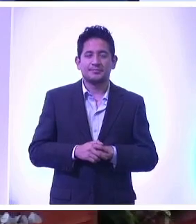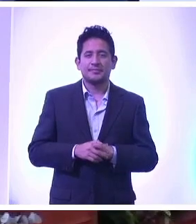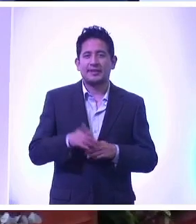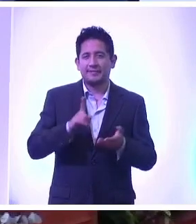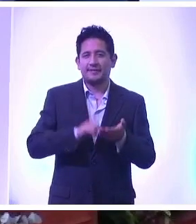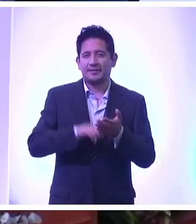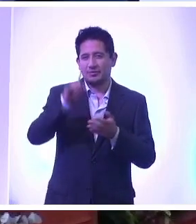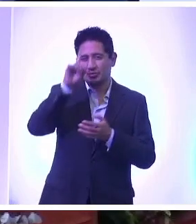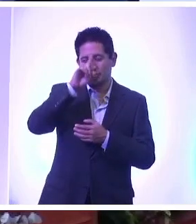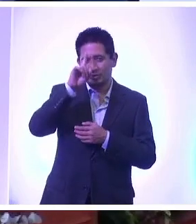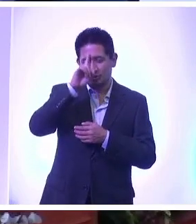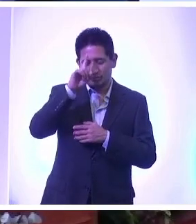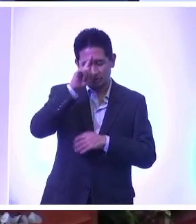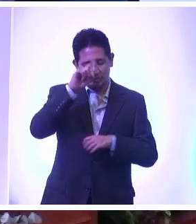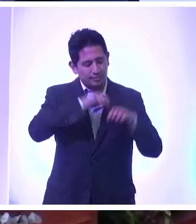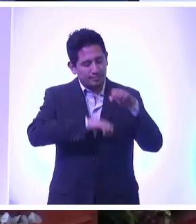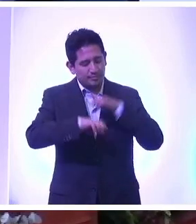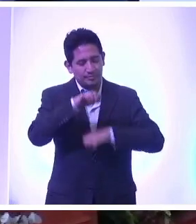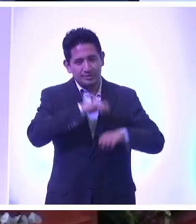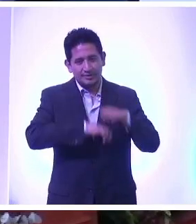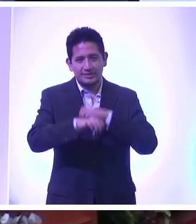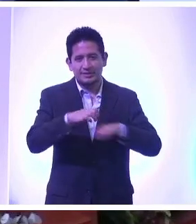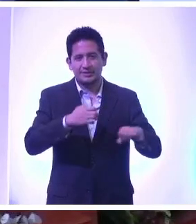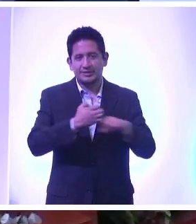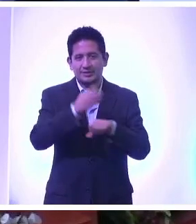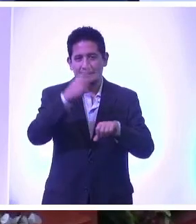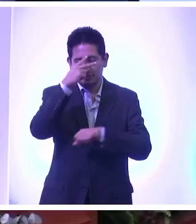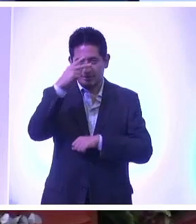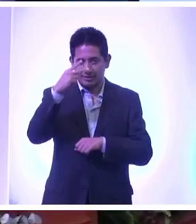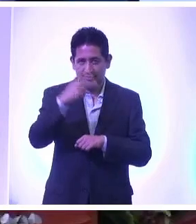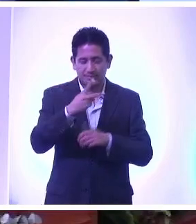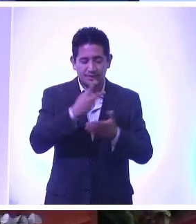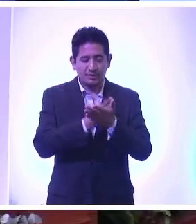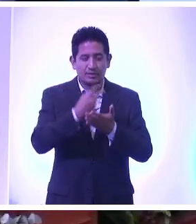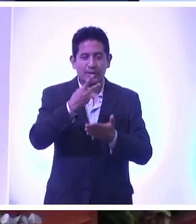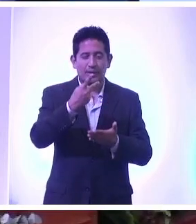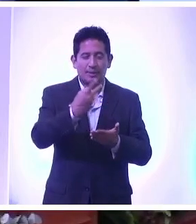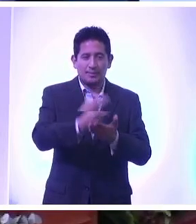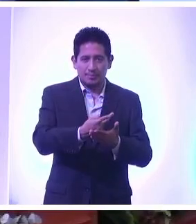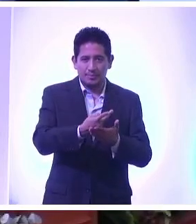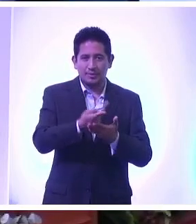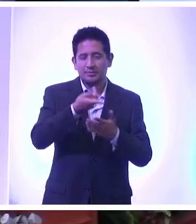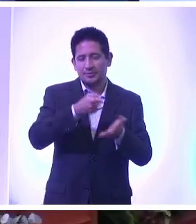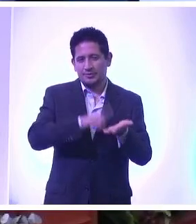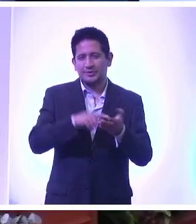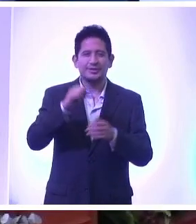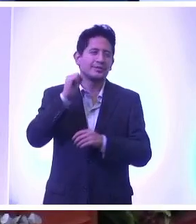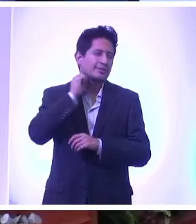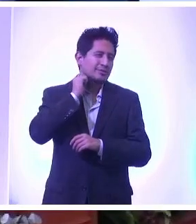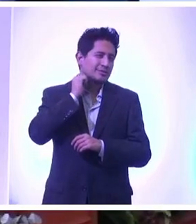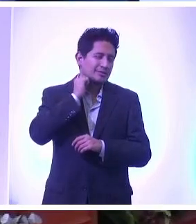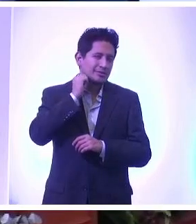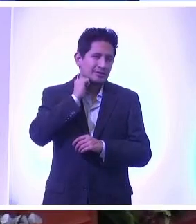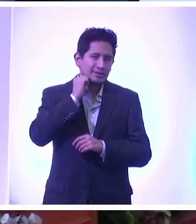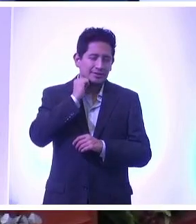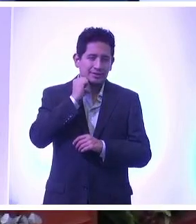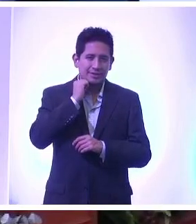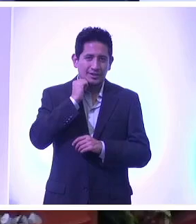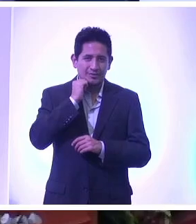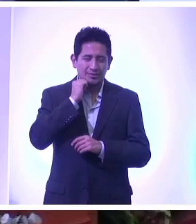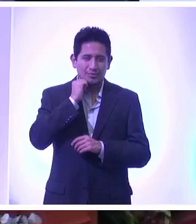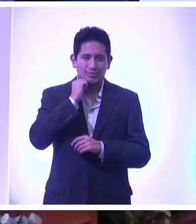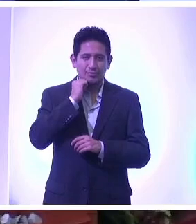coordinador empresarial del Estado de México es premio empresarial del senado de la República entregado por el presidente del